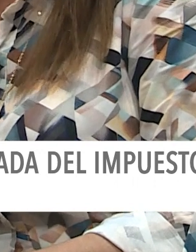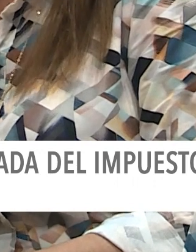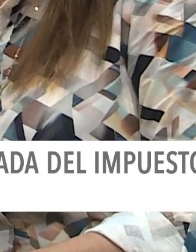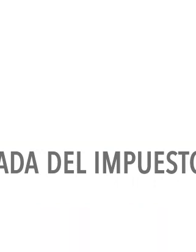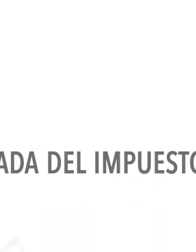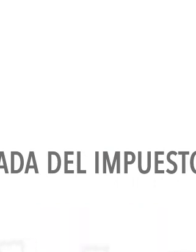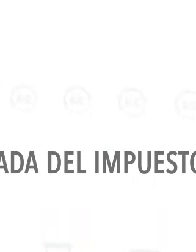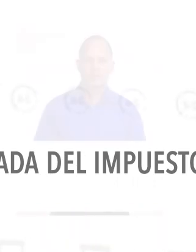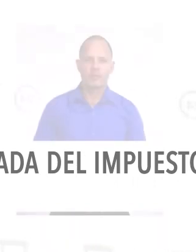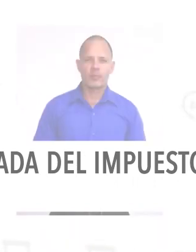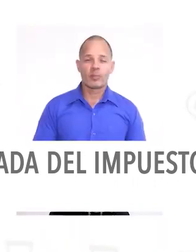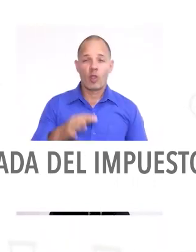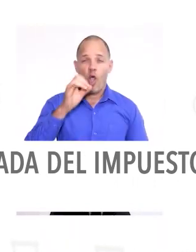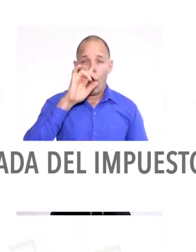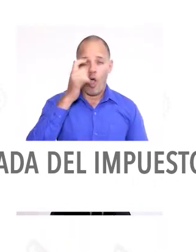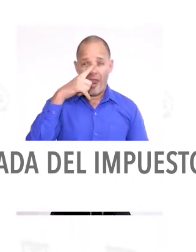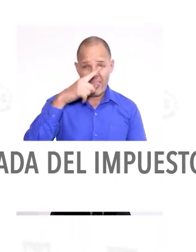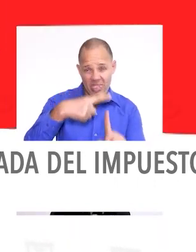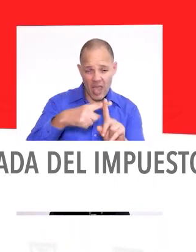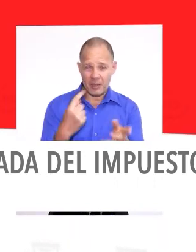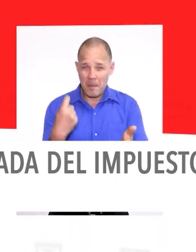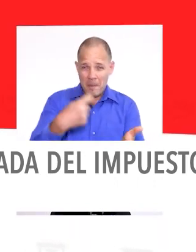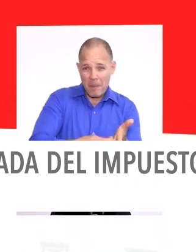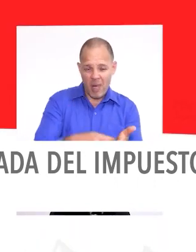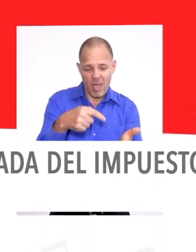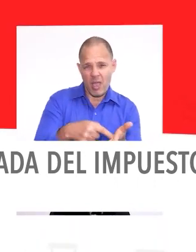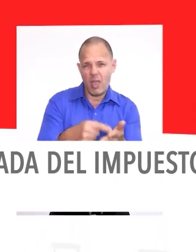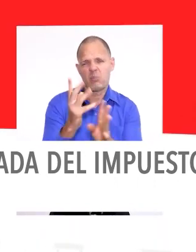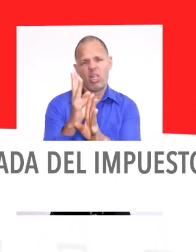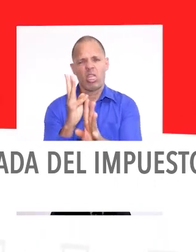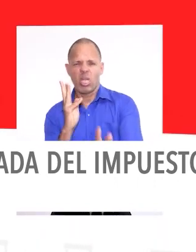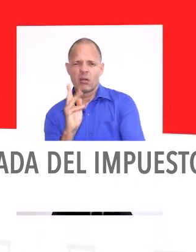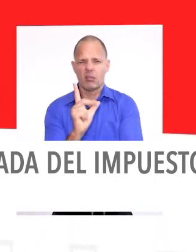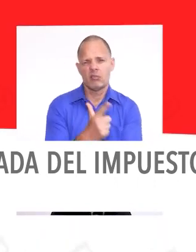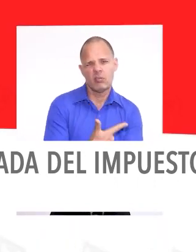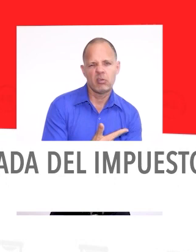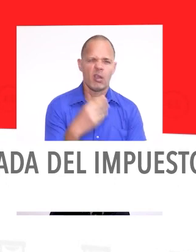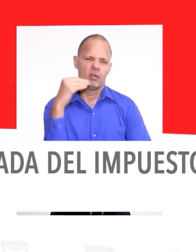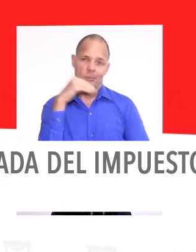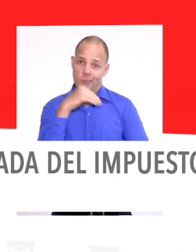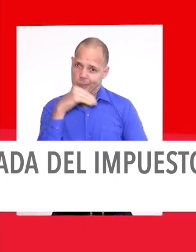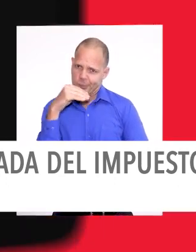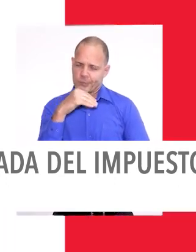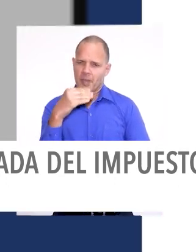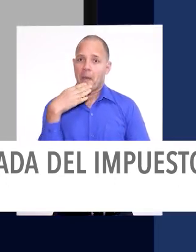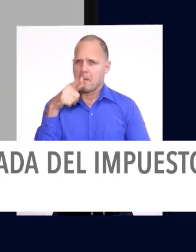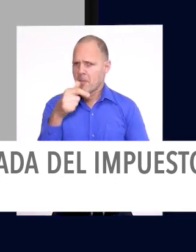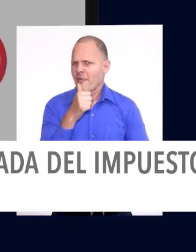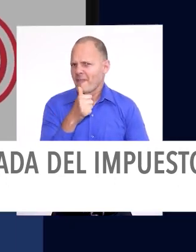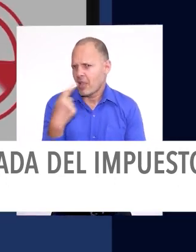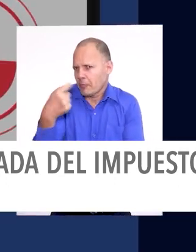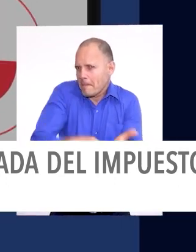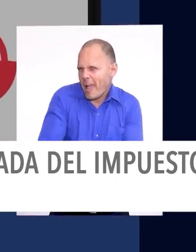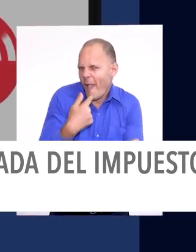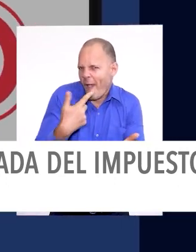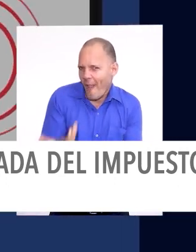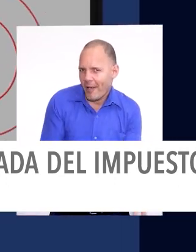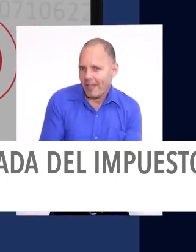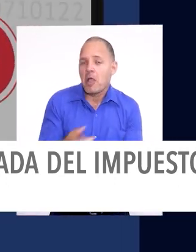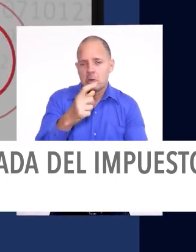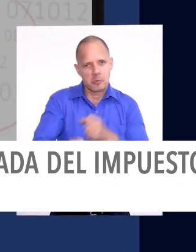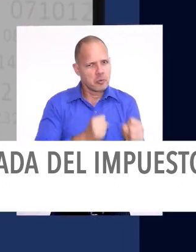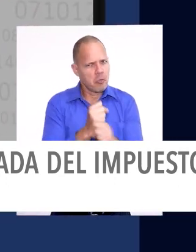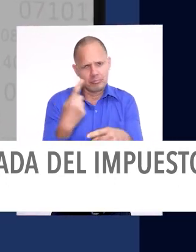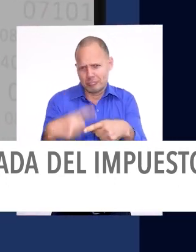las ciudades existen actualmente muchas facilidades de pago a la hora de establecer la declaración jurada para contribuyentes nacionales y